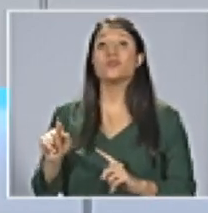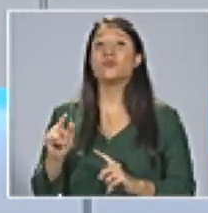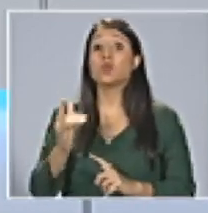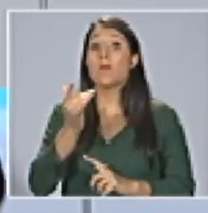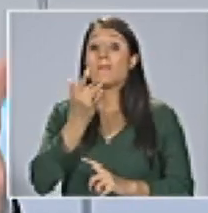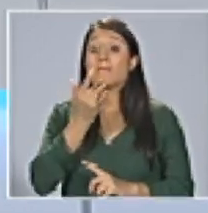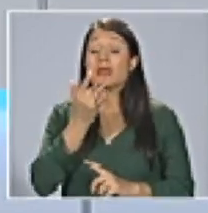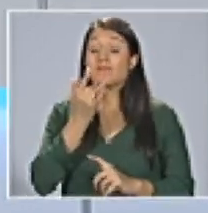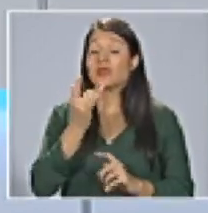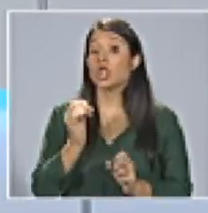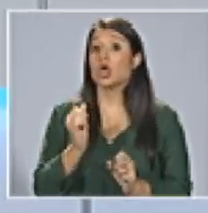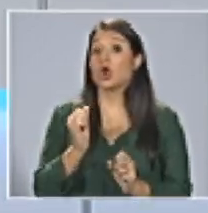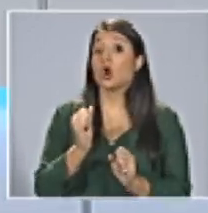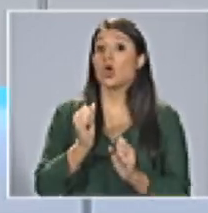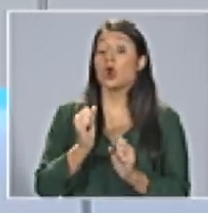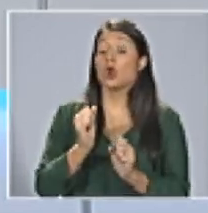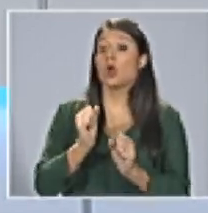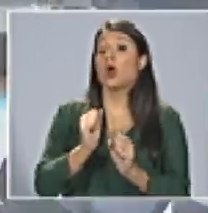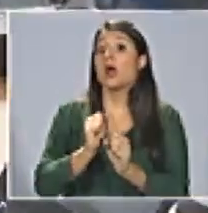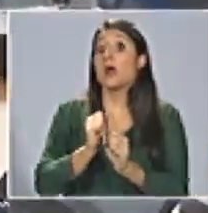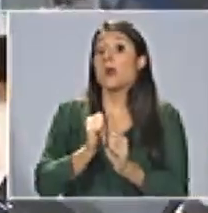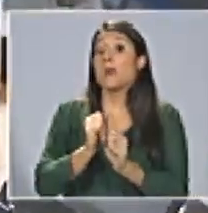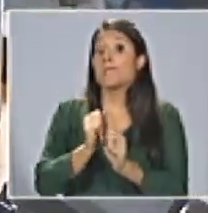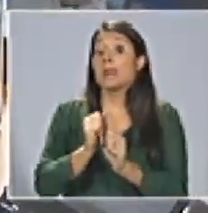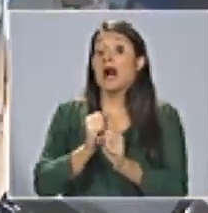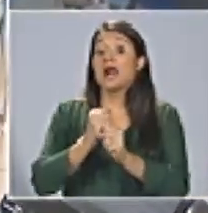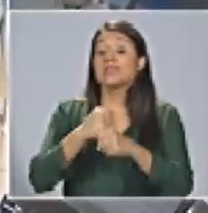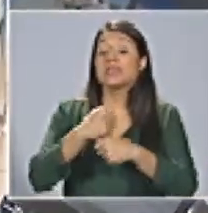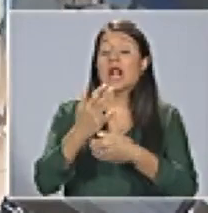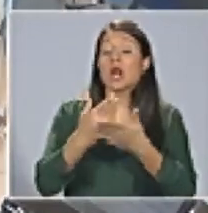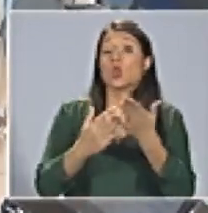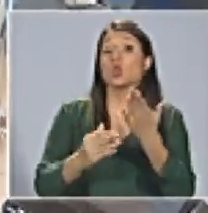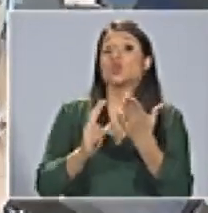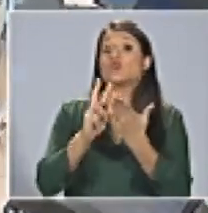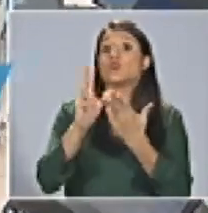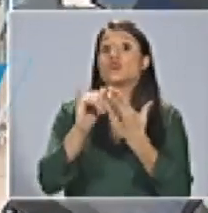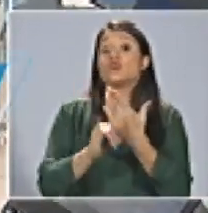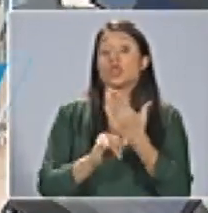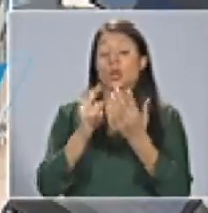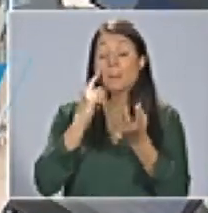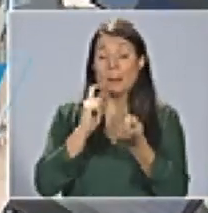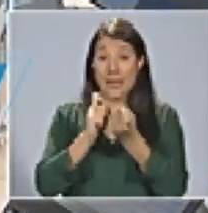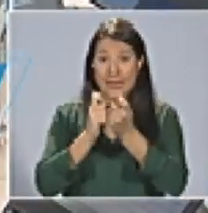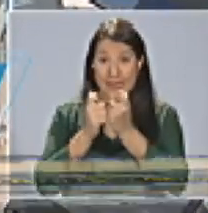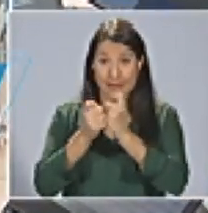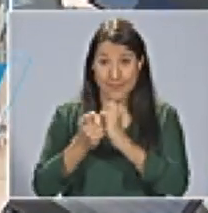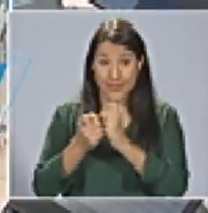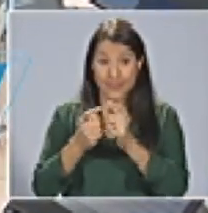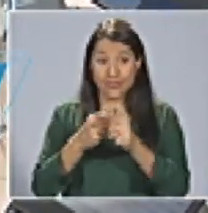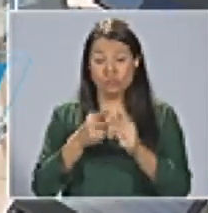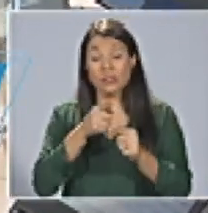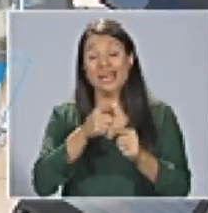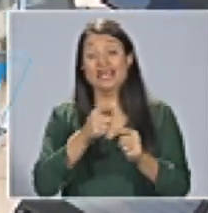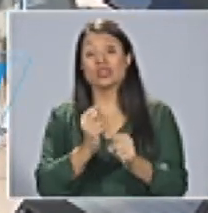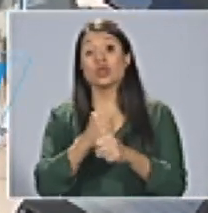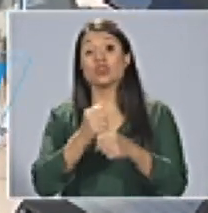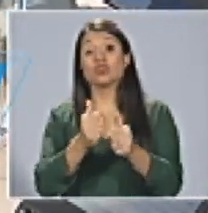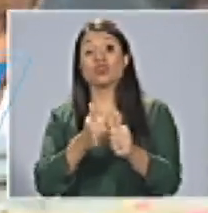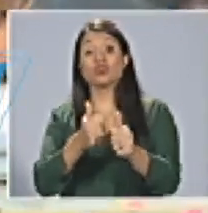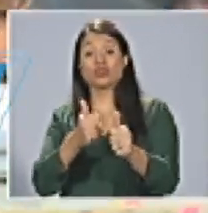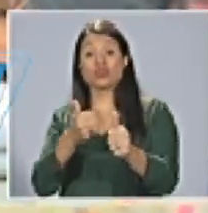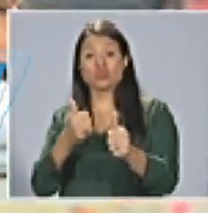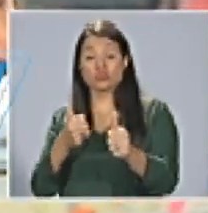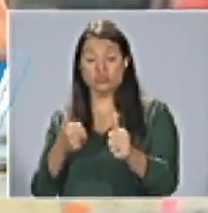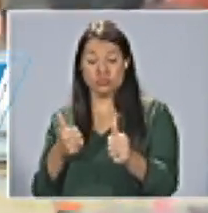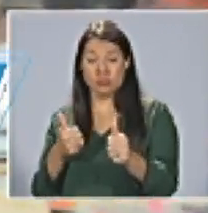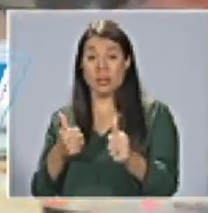la elaboración o el conocimiento de algunos proyectos de reforma que atrasaron la tramitación de los